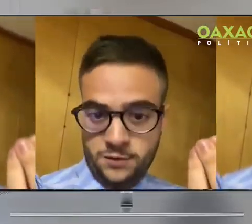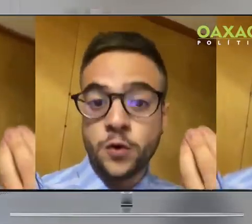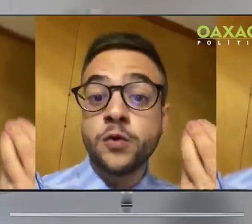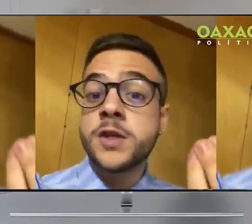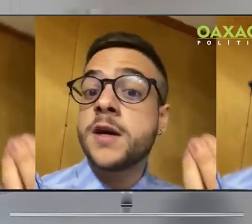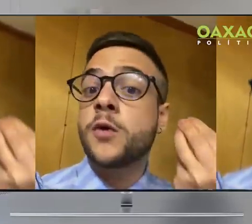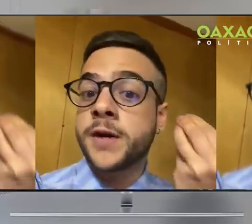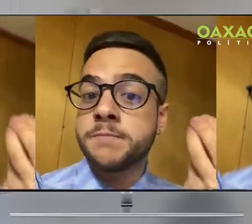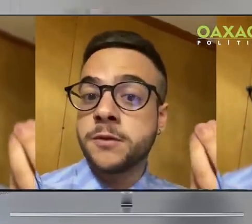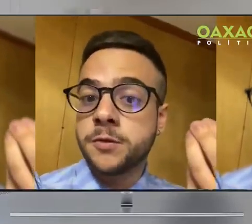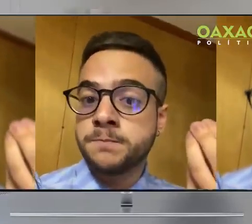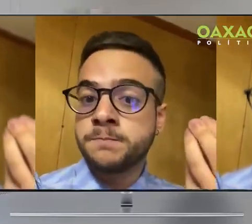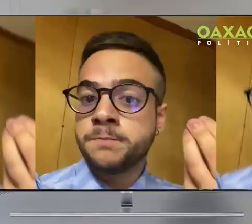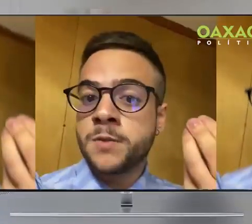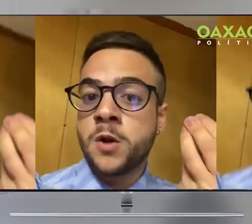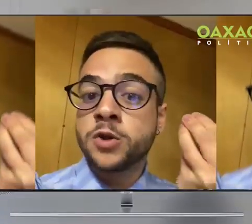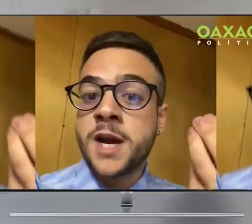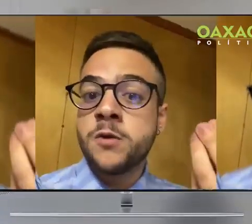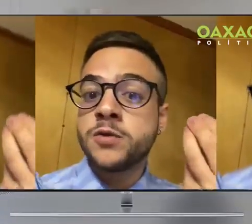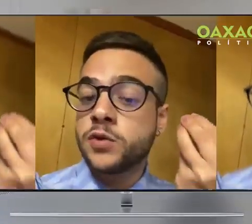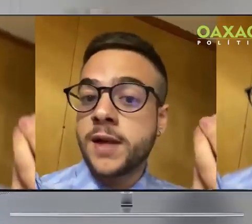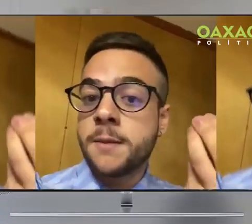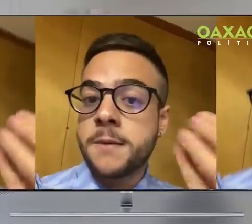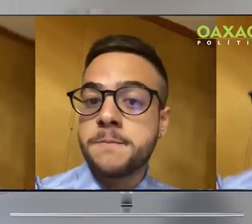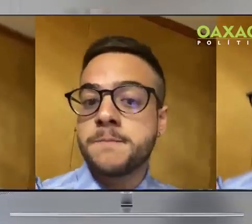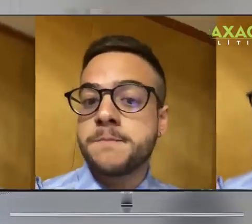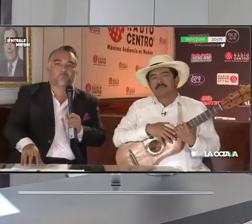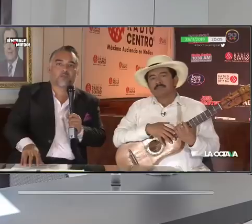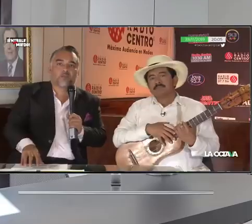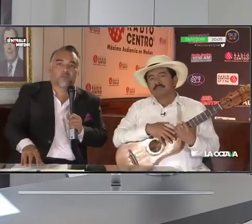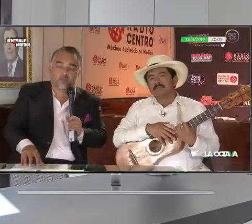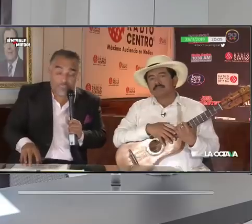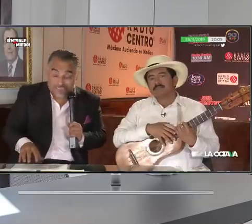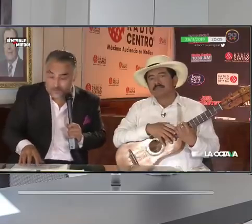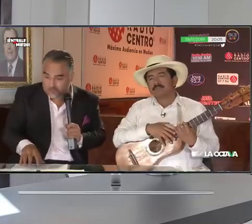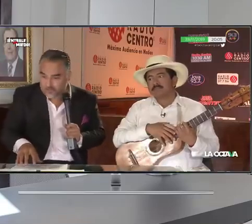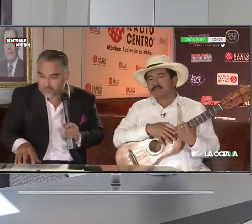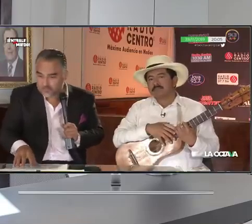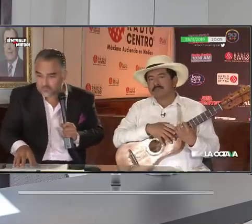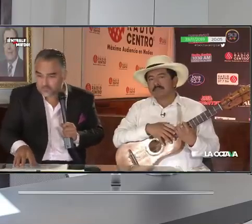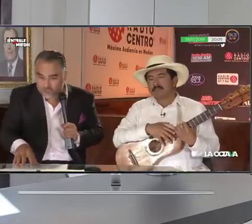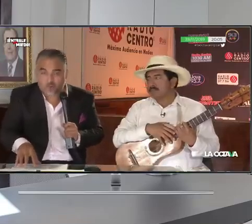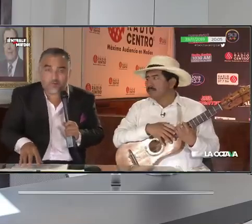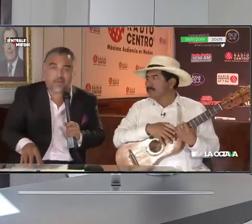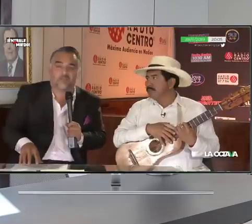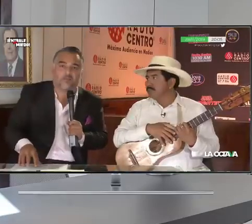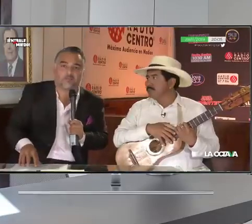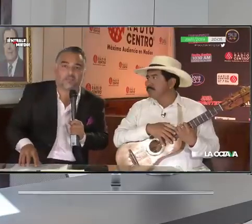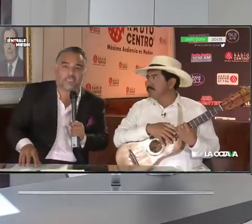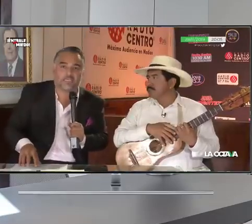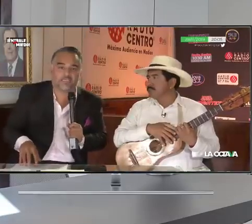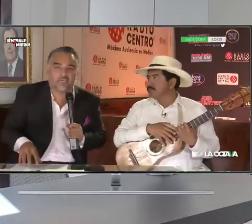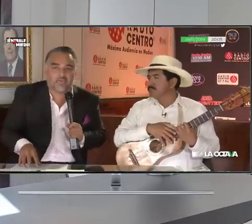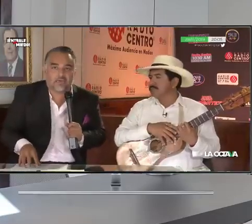favor, condúcete con respeto. Lozano, suéltame. No, es en serio muy complicado